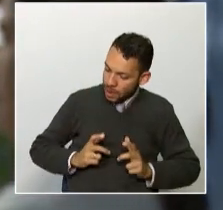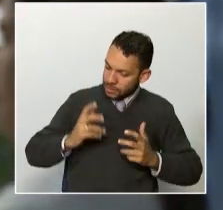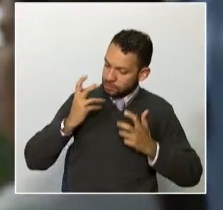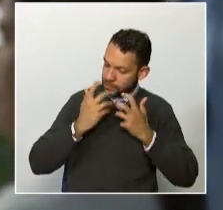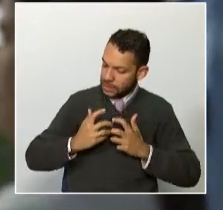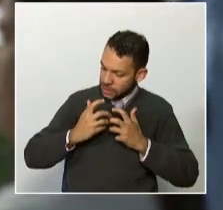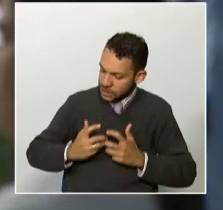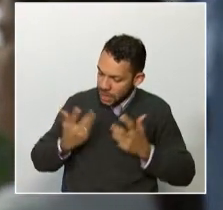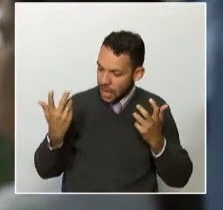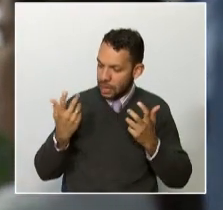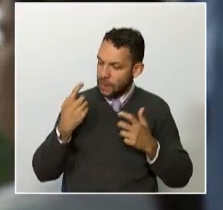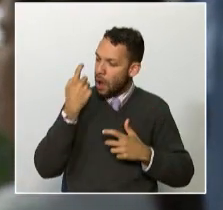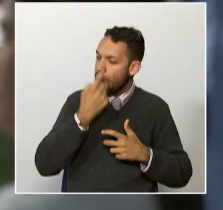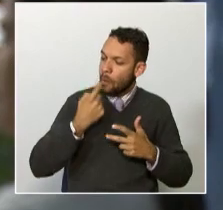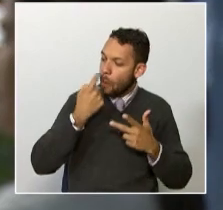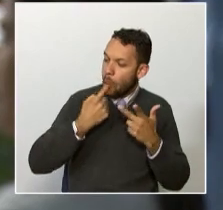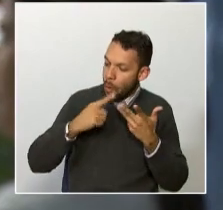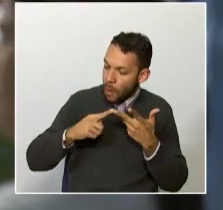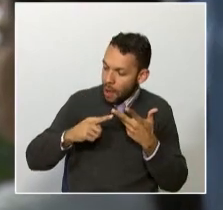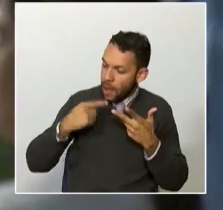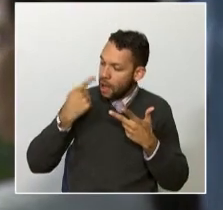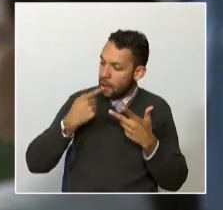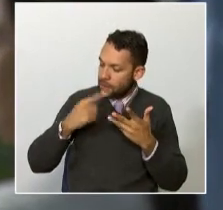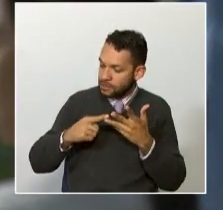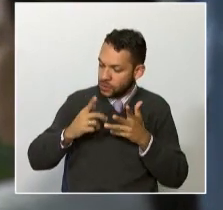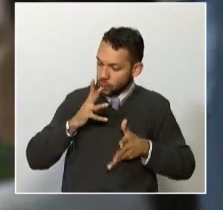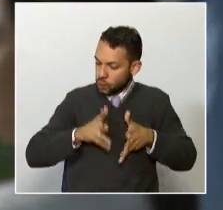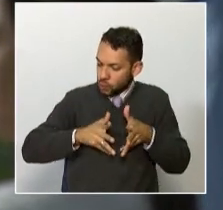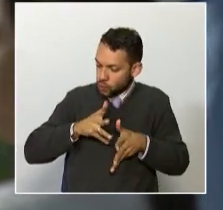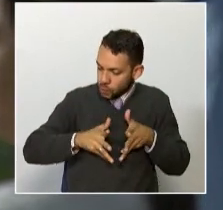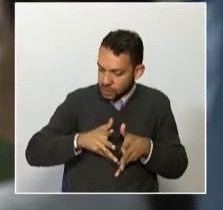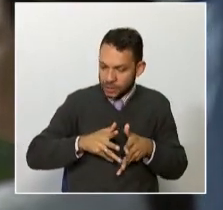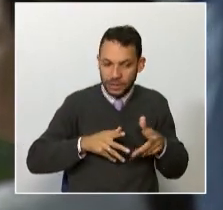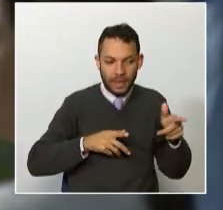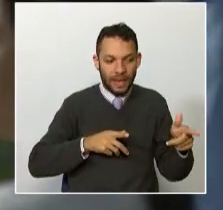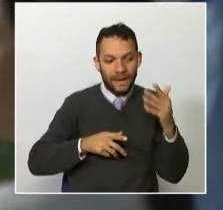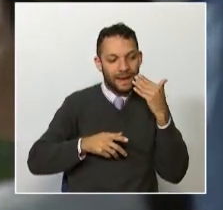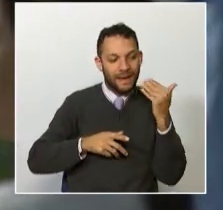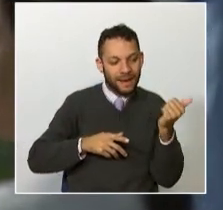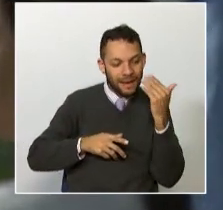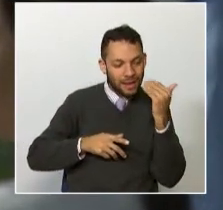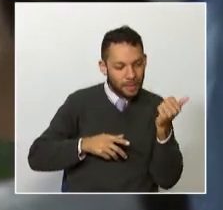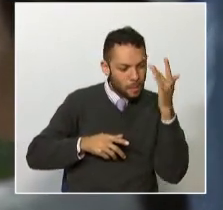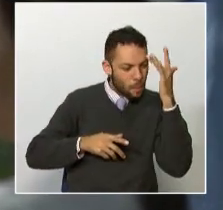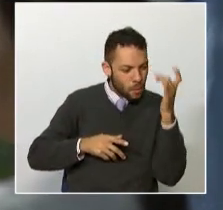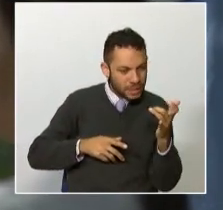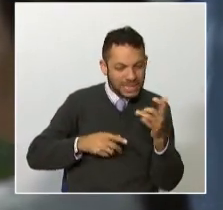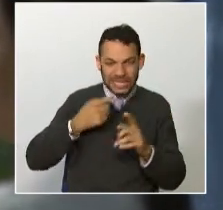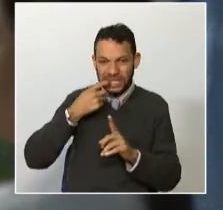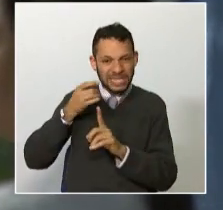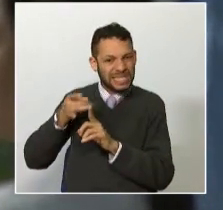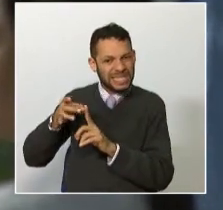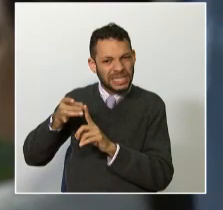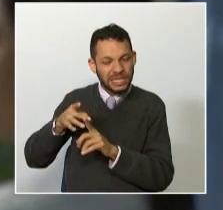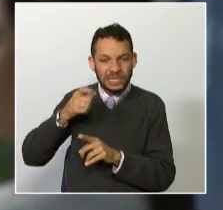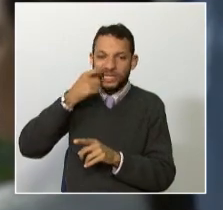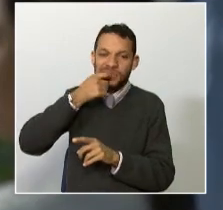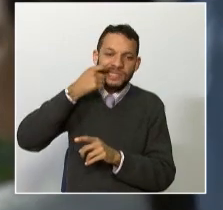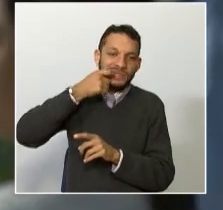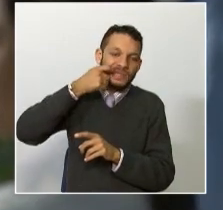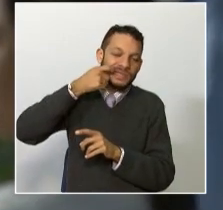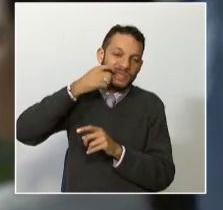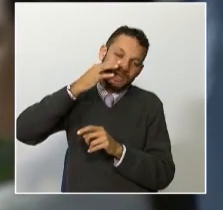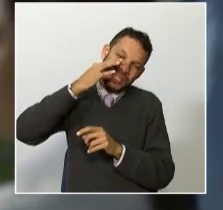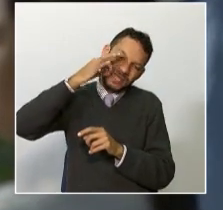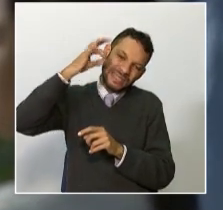hacemos en la parte terapéutica médica. Que Irma entienda por qué hay que empezar a quitar lo que la doctora decía ahora, ese metal de la boca, que es